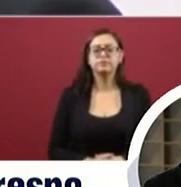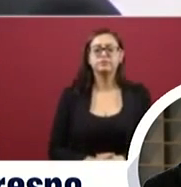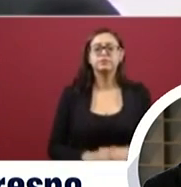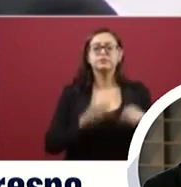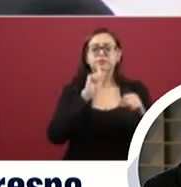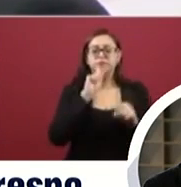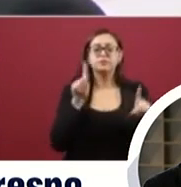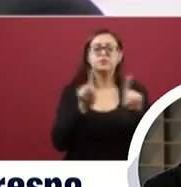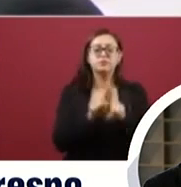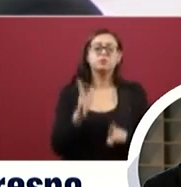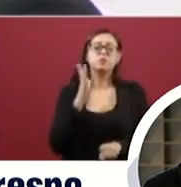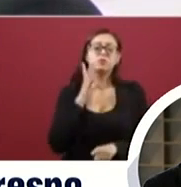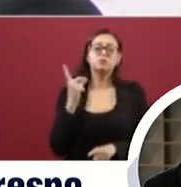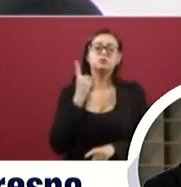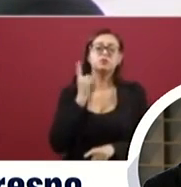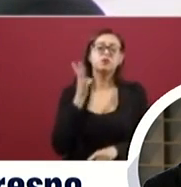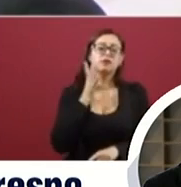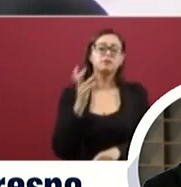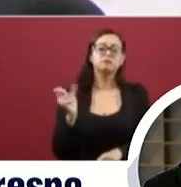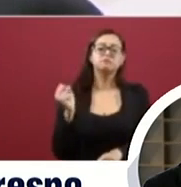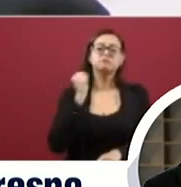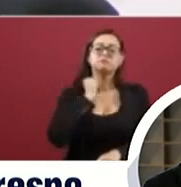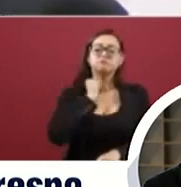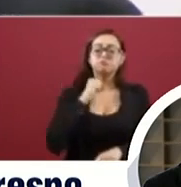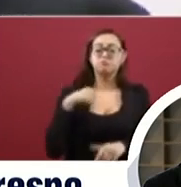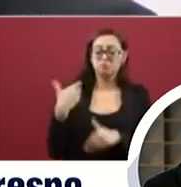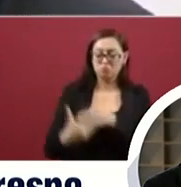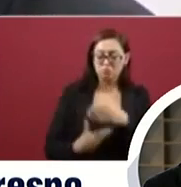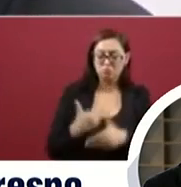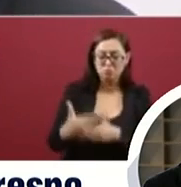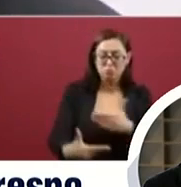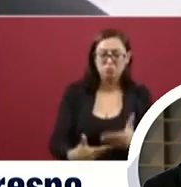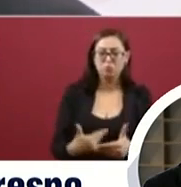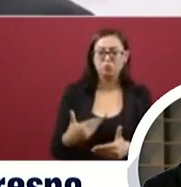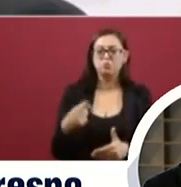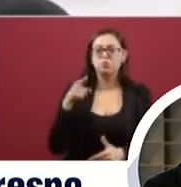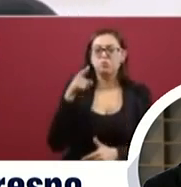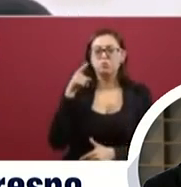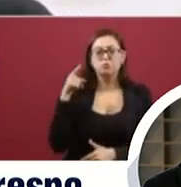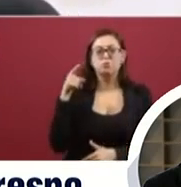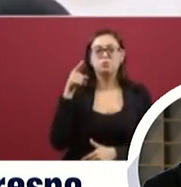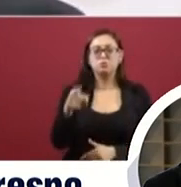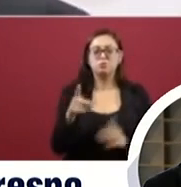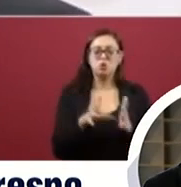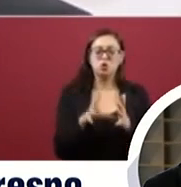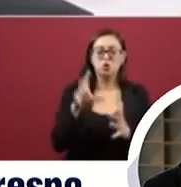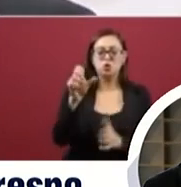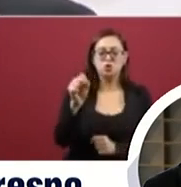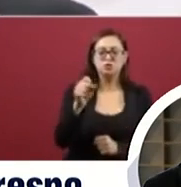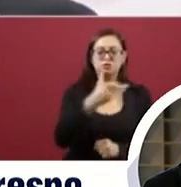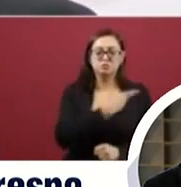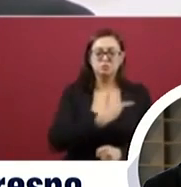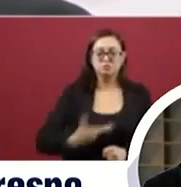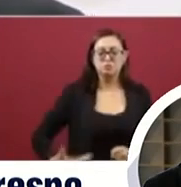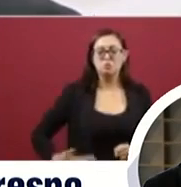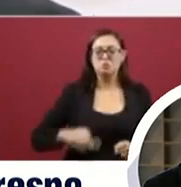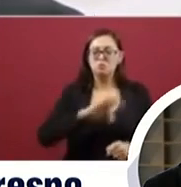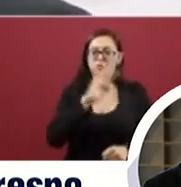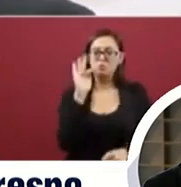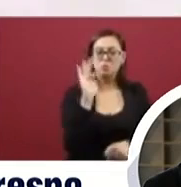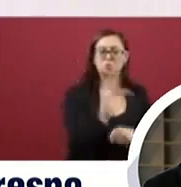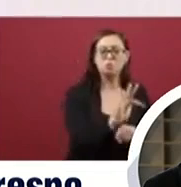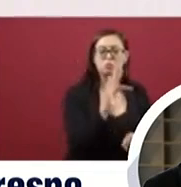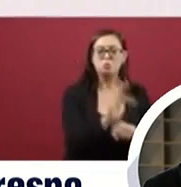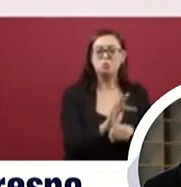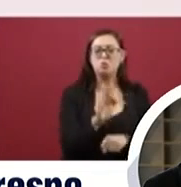es muy poco, pero un año, año y medio, sí tendría que decir, bueno, ahora sí, a partir de ahora vamos a empezar a evaluar tu estrategia. Si en lugar de reducirse